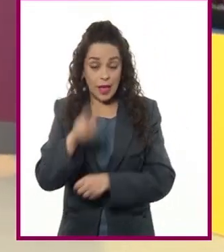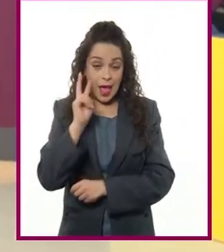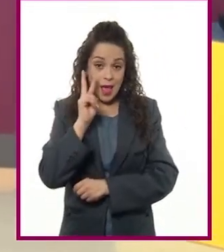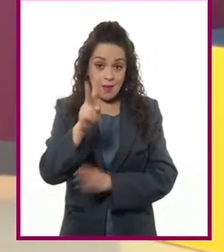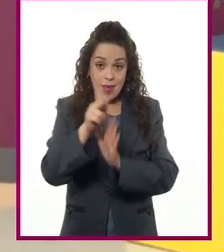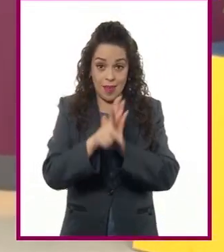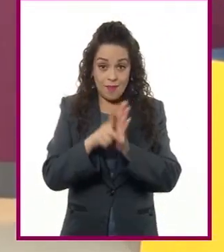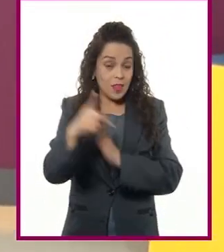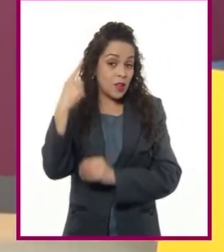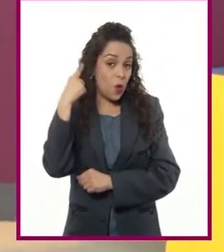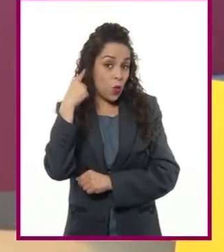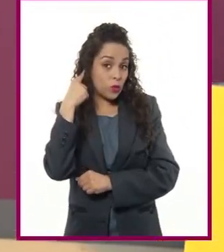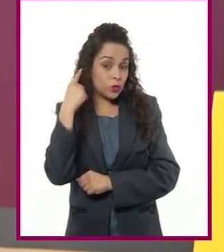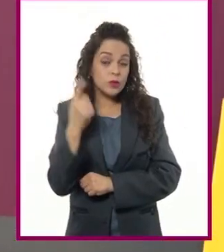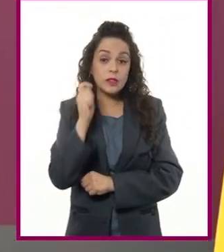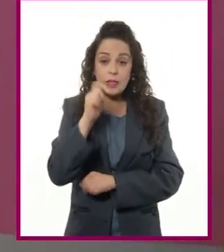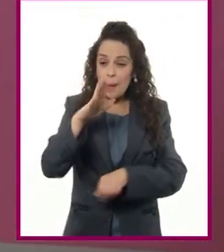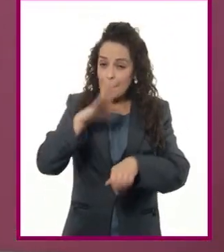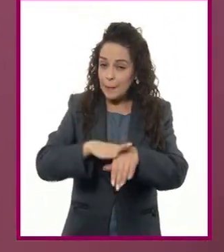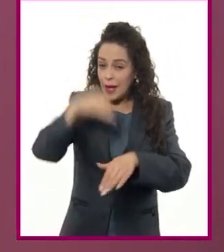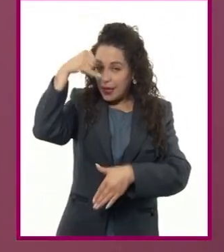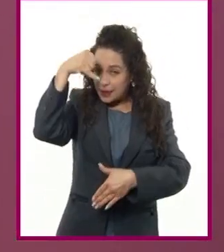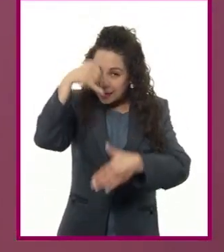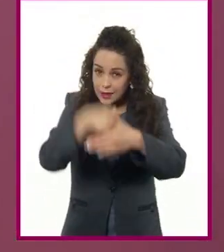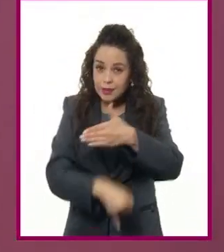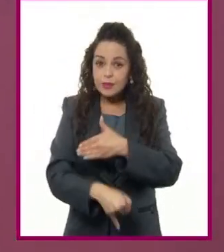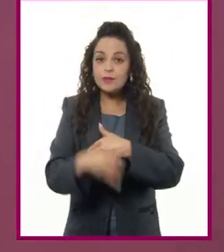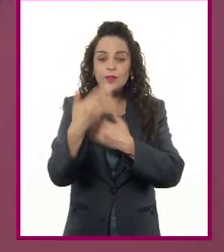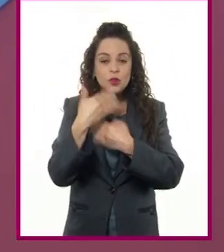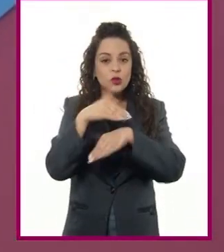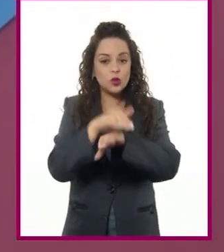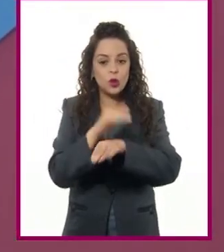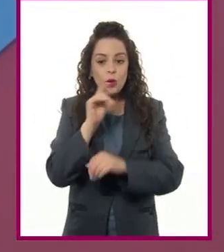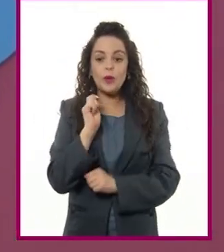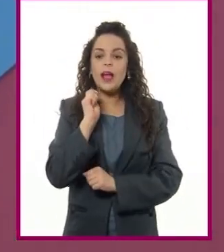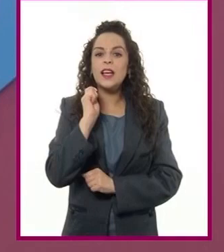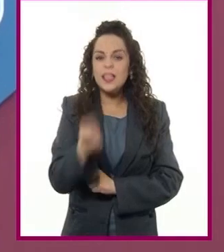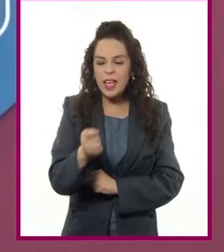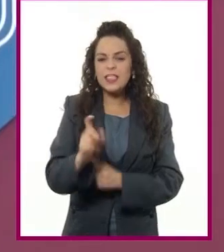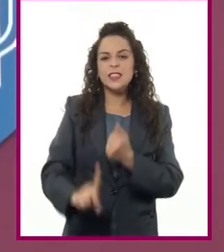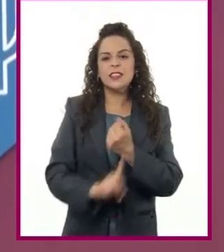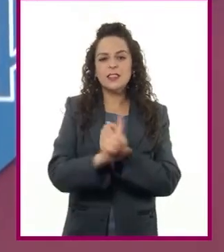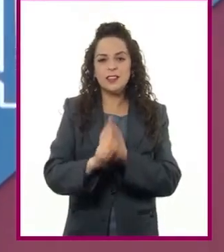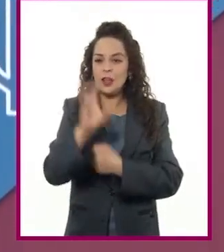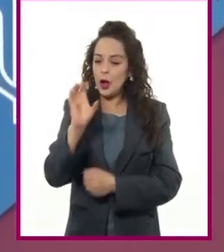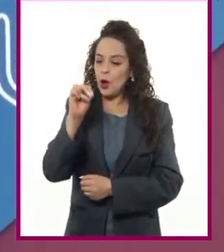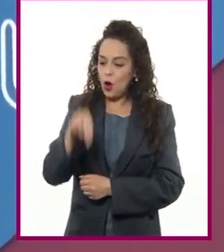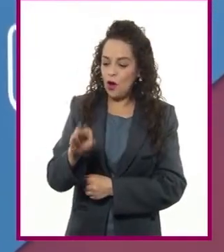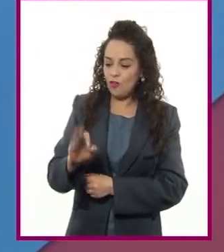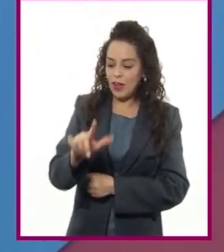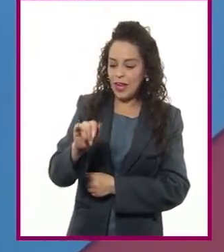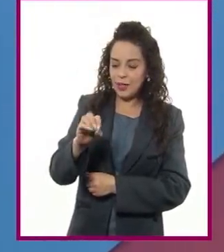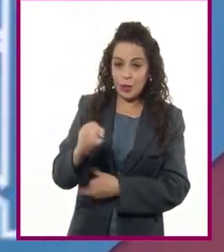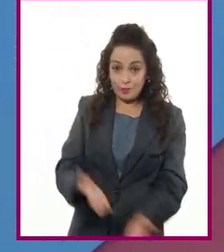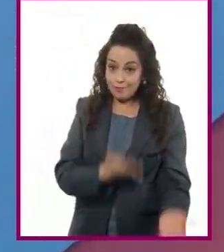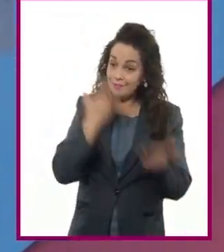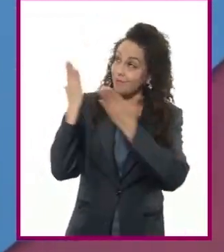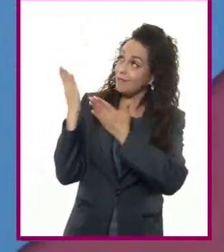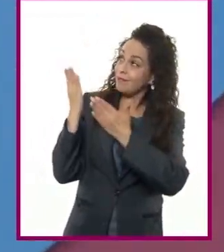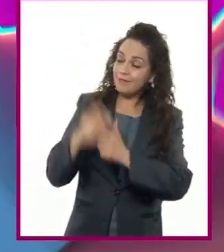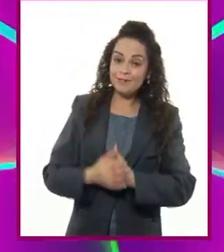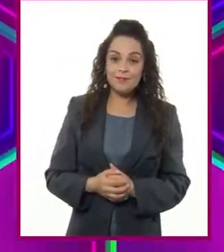video que nos ayudará a profundizar más sobre qué es un conflicto. ¡Corre video!